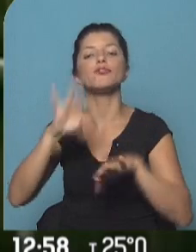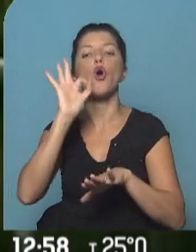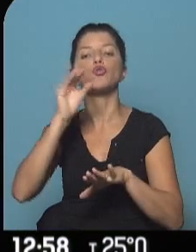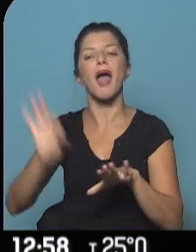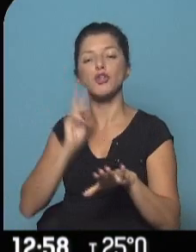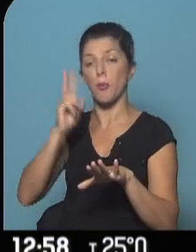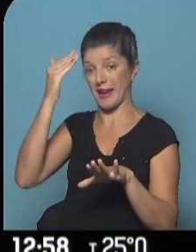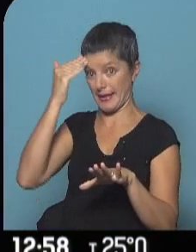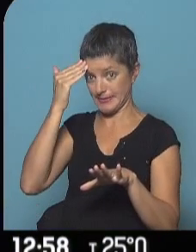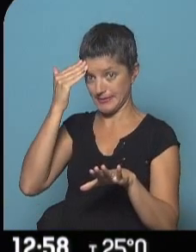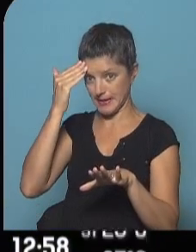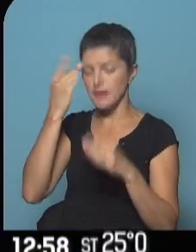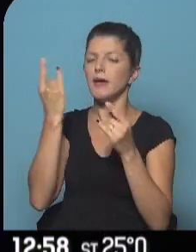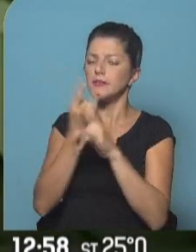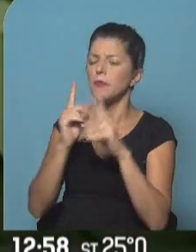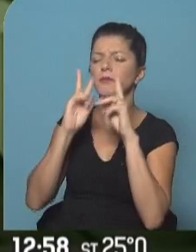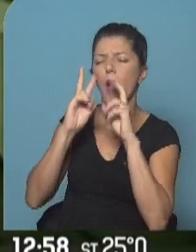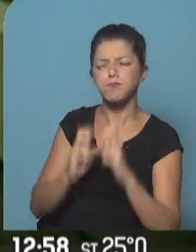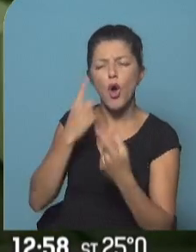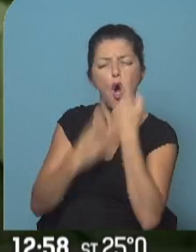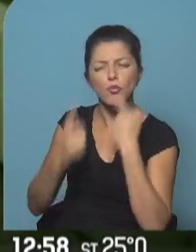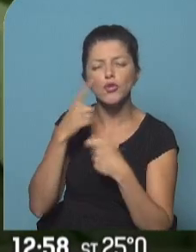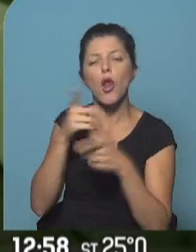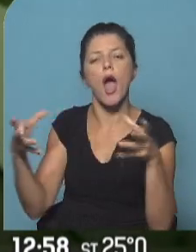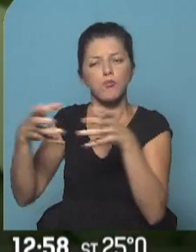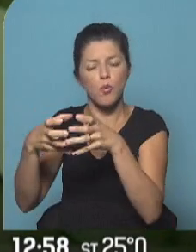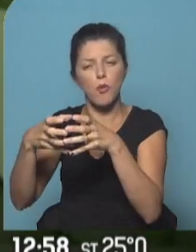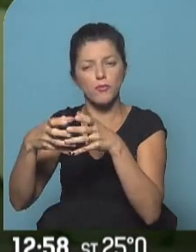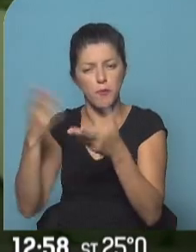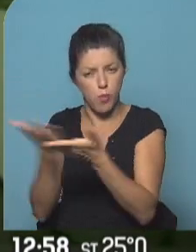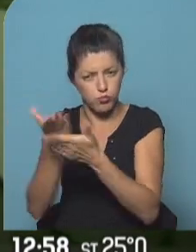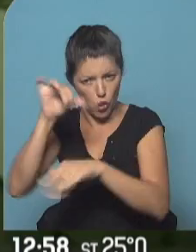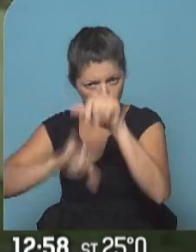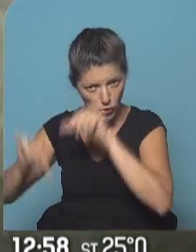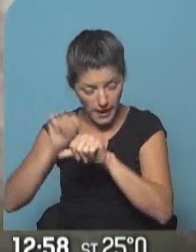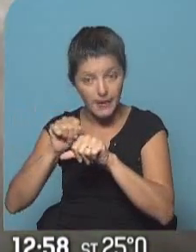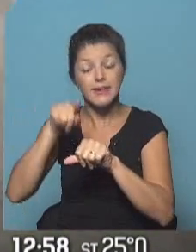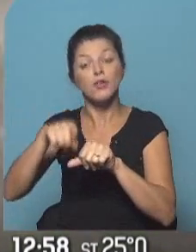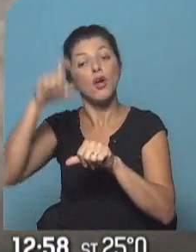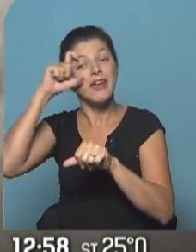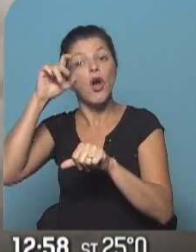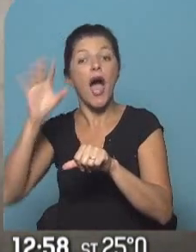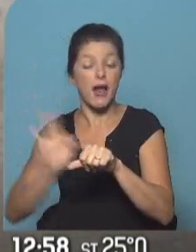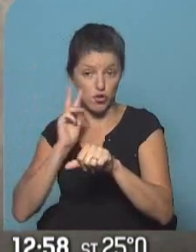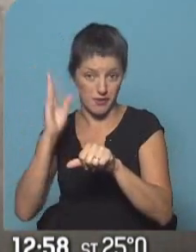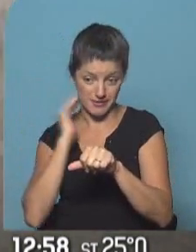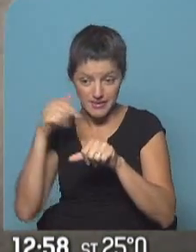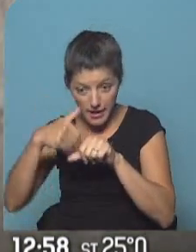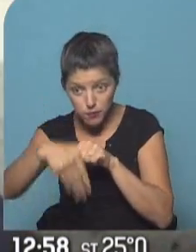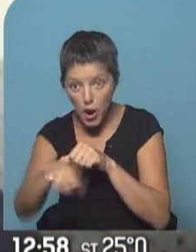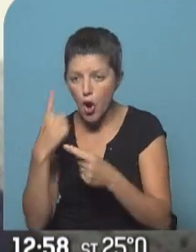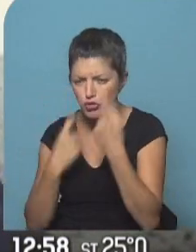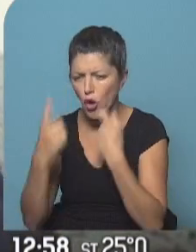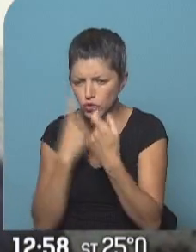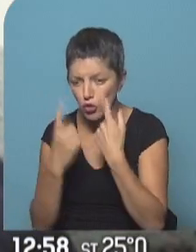las inspecciones constantes a sitios nucleares iraníes comenzaron a aplicarse en enero de 2016. Sin embargo, 2 años